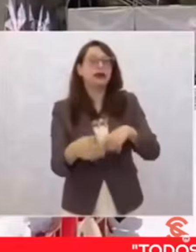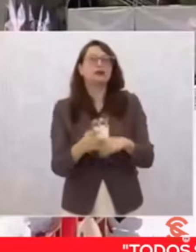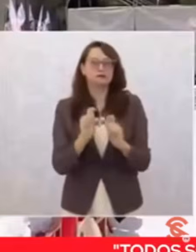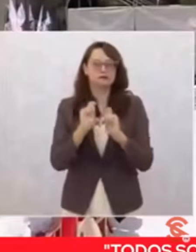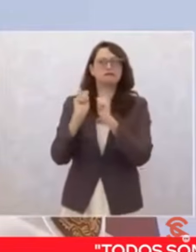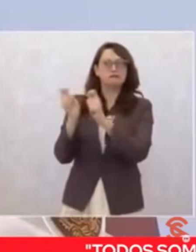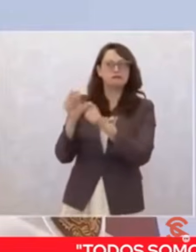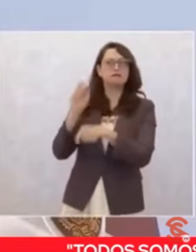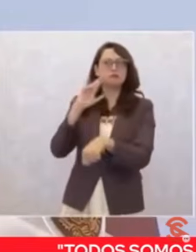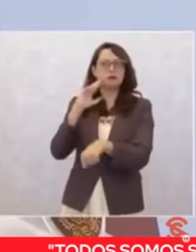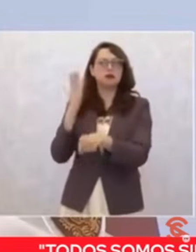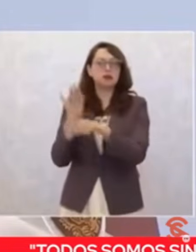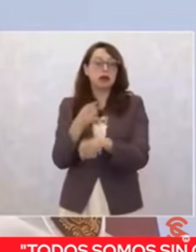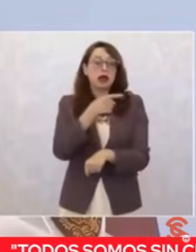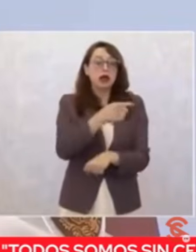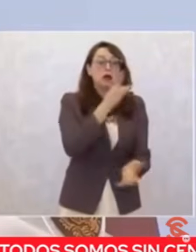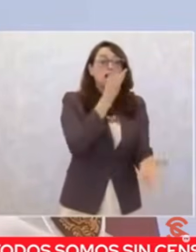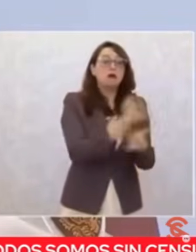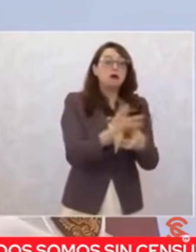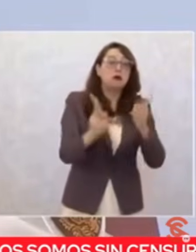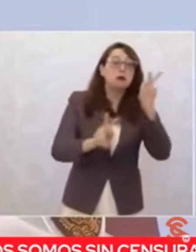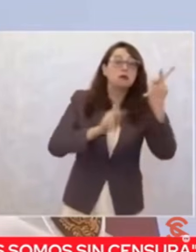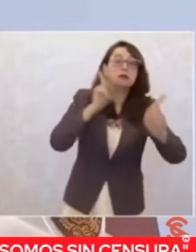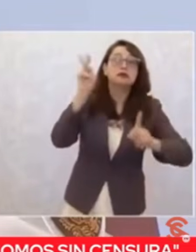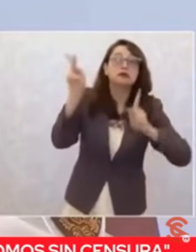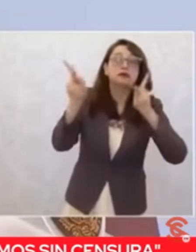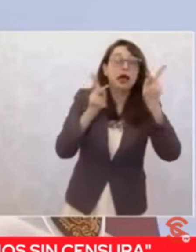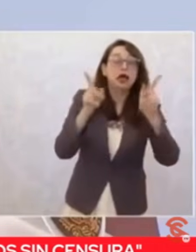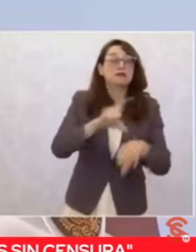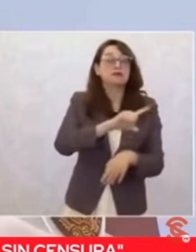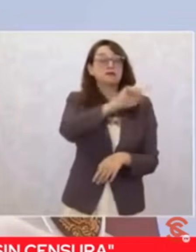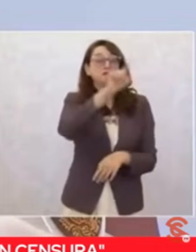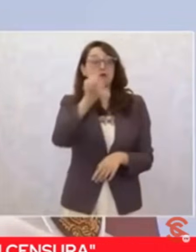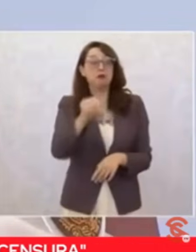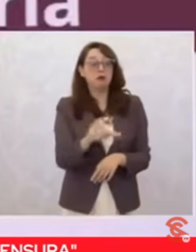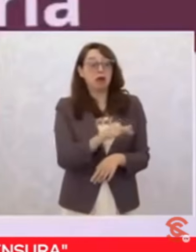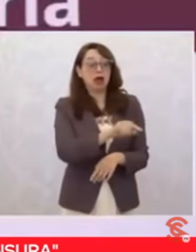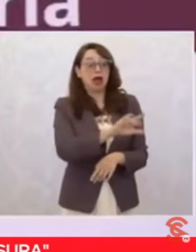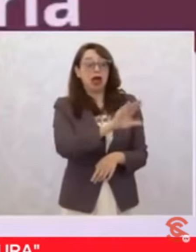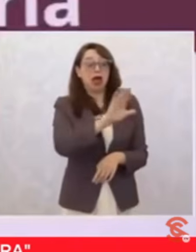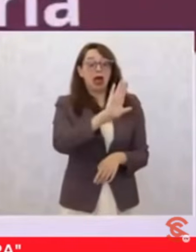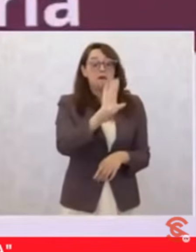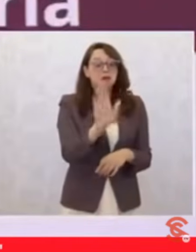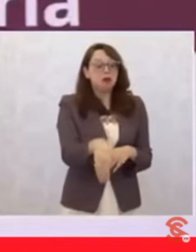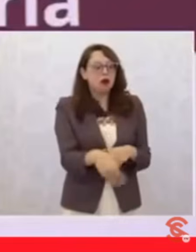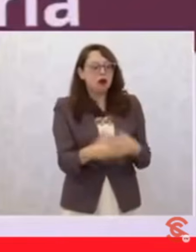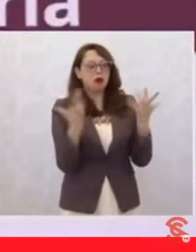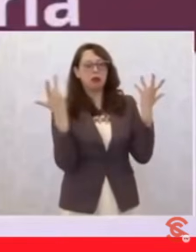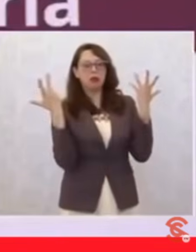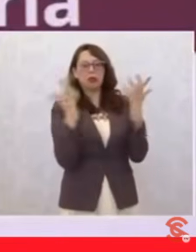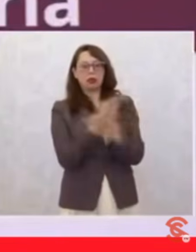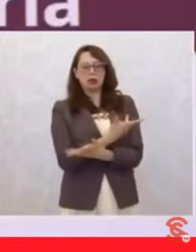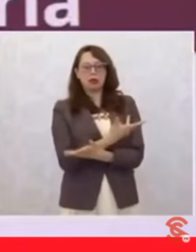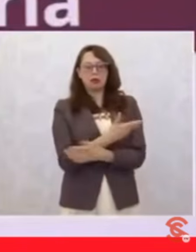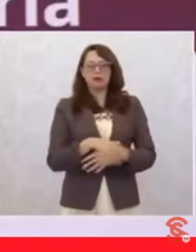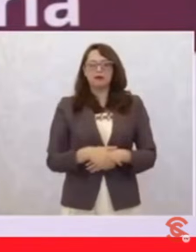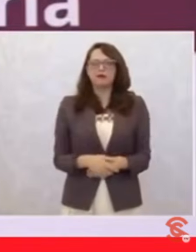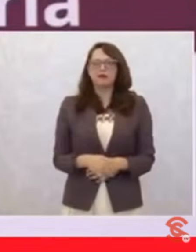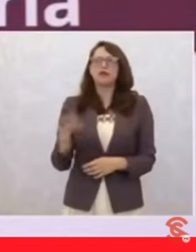Frente a estos hechos, la Fiscalía General de la República abrió una